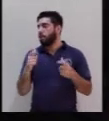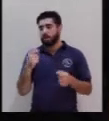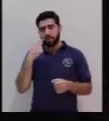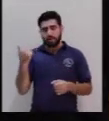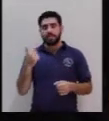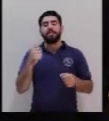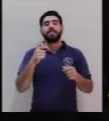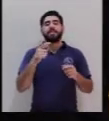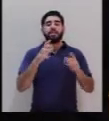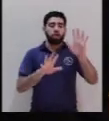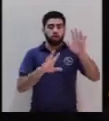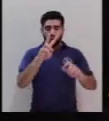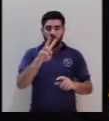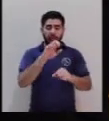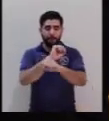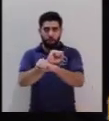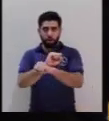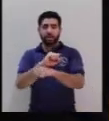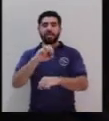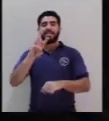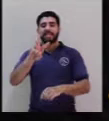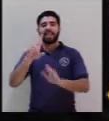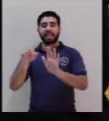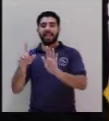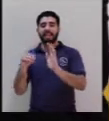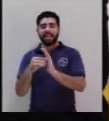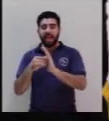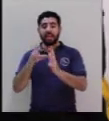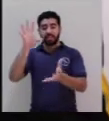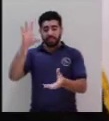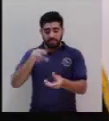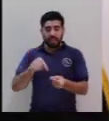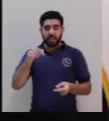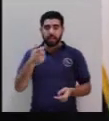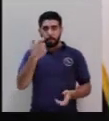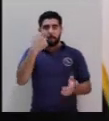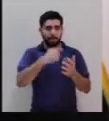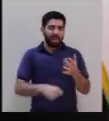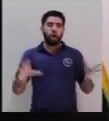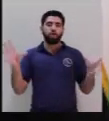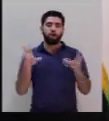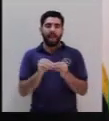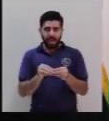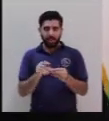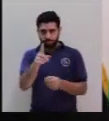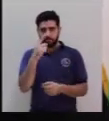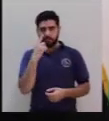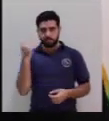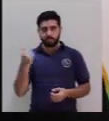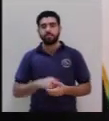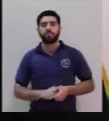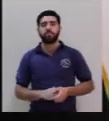Comenzamos 6 por 2, 12. Llevo una, sería 7, 6 y 3.